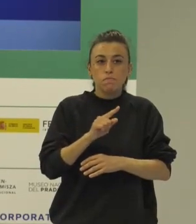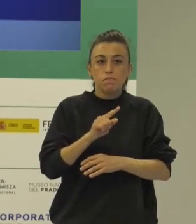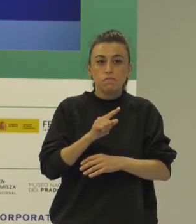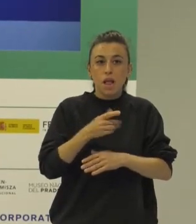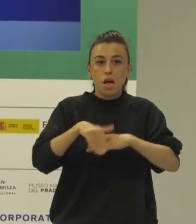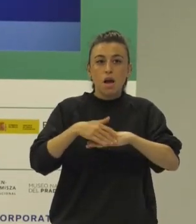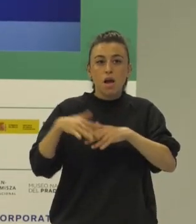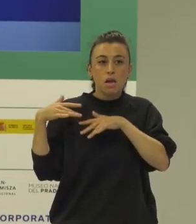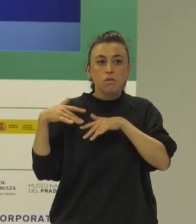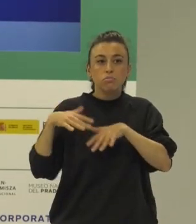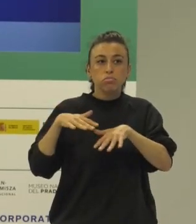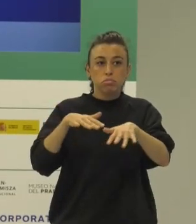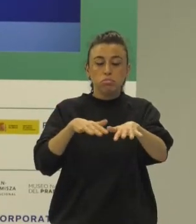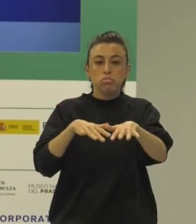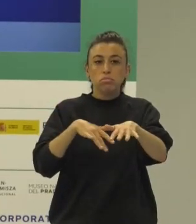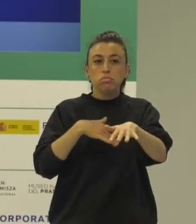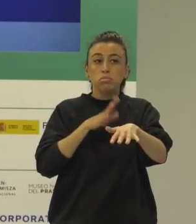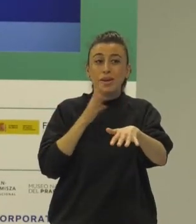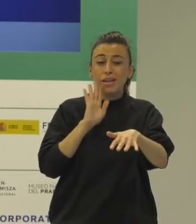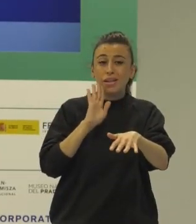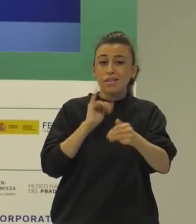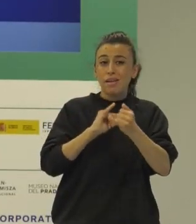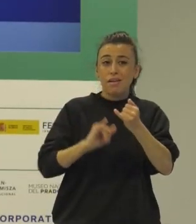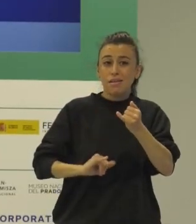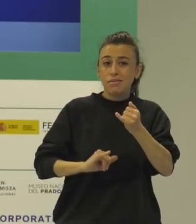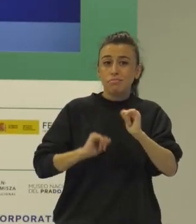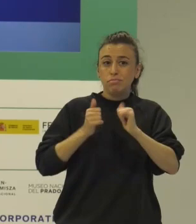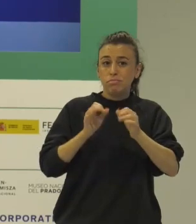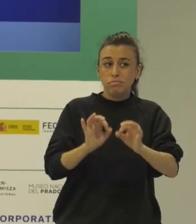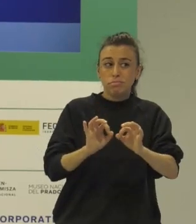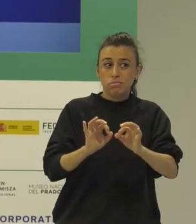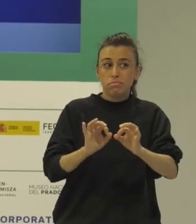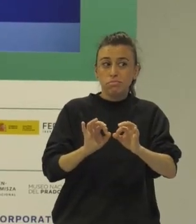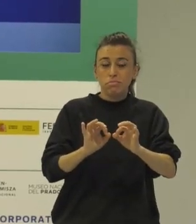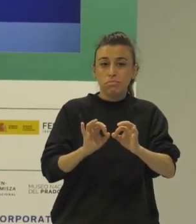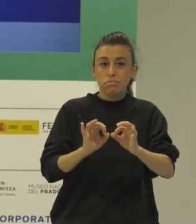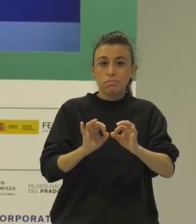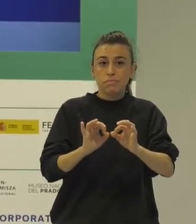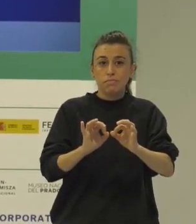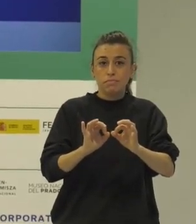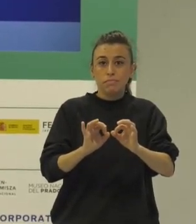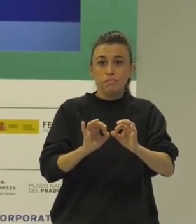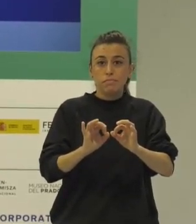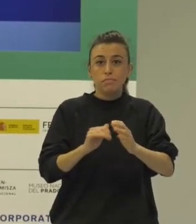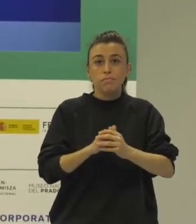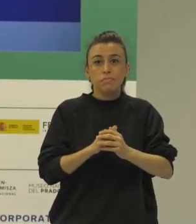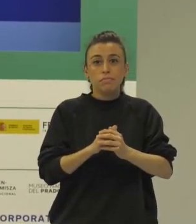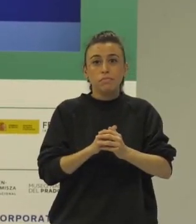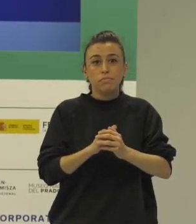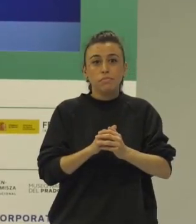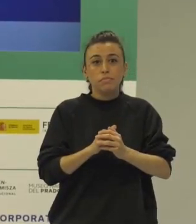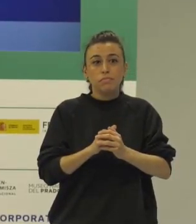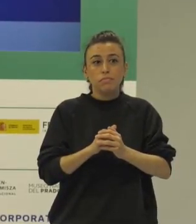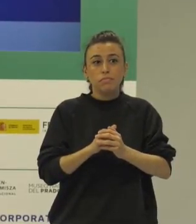comenzó nuestra crisis, y que él simplemente mandó a reprimir con la arma.